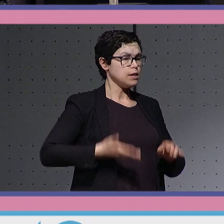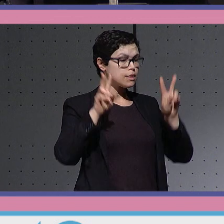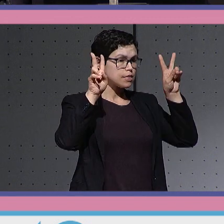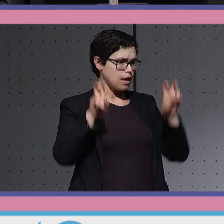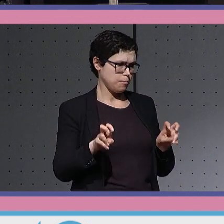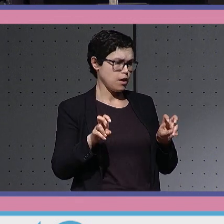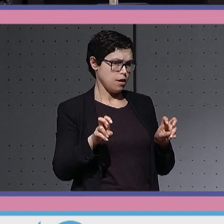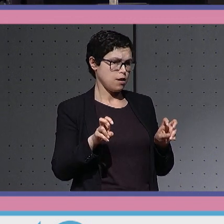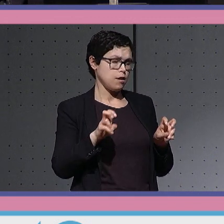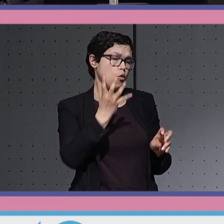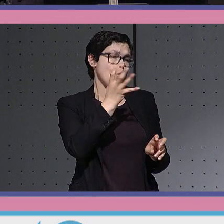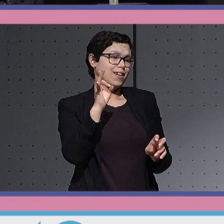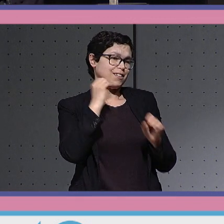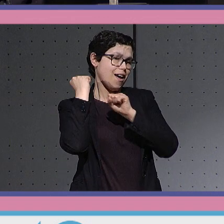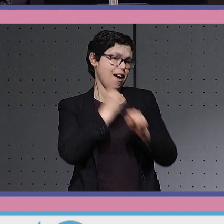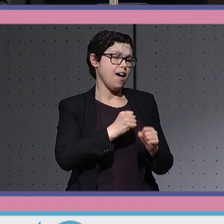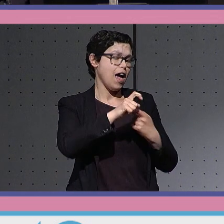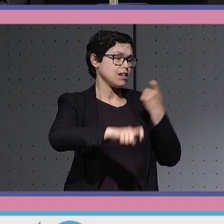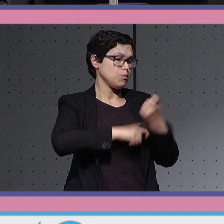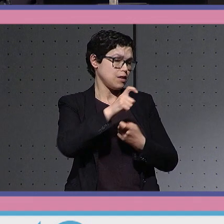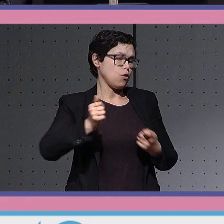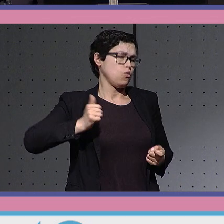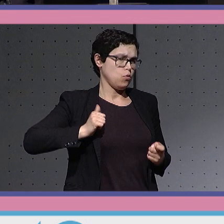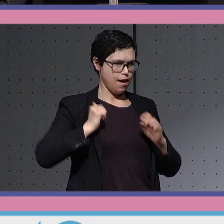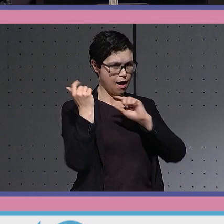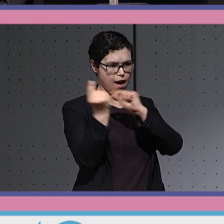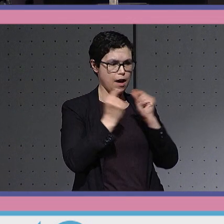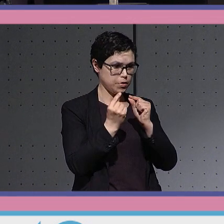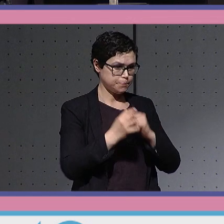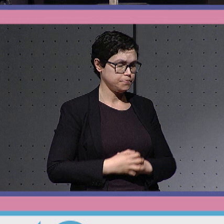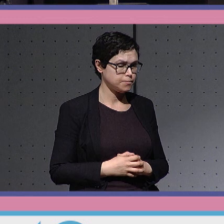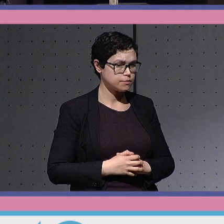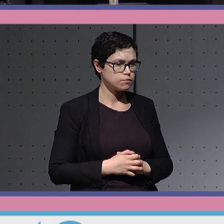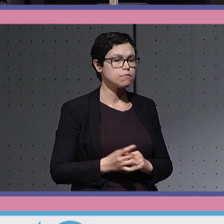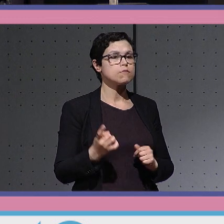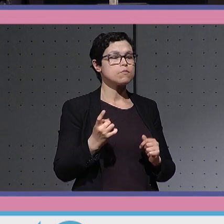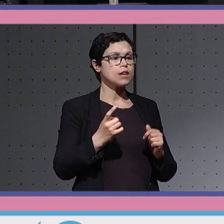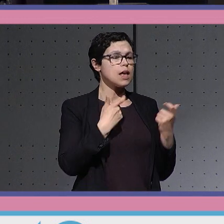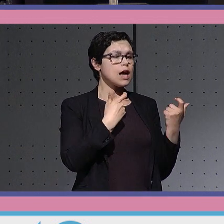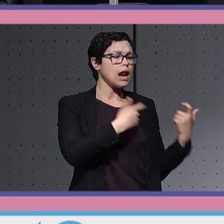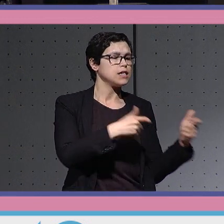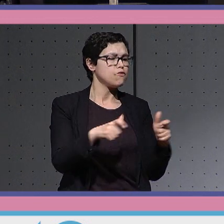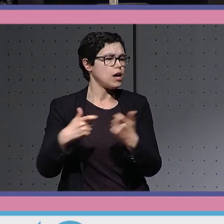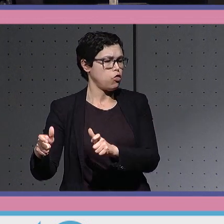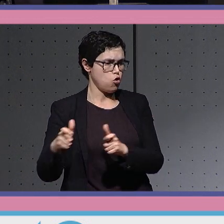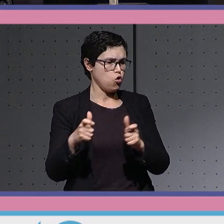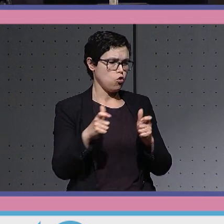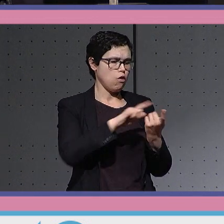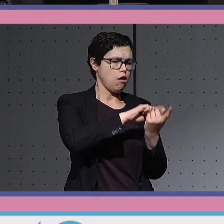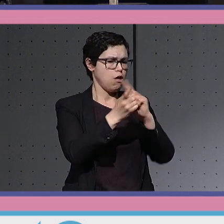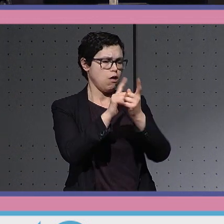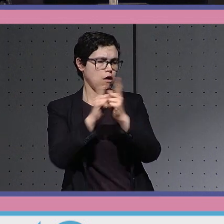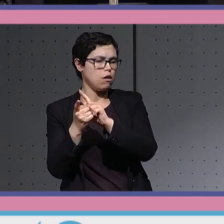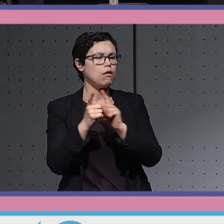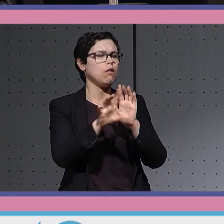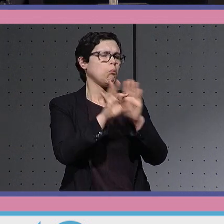celebrando en este 40 aniversario. Ha habido cambios en la última clasificación y solamente me voy a fijar en